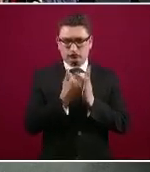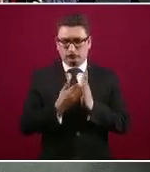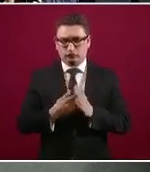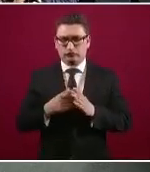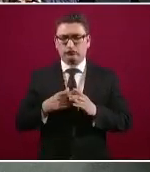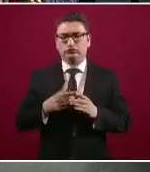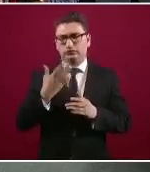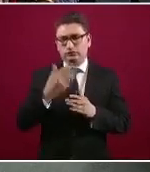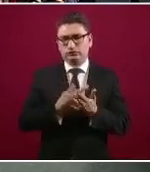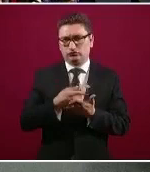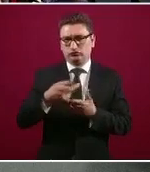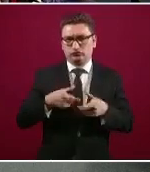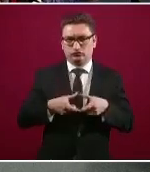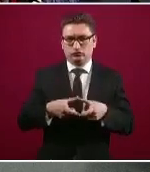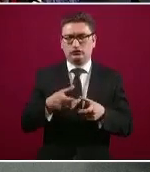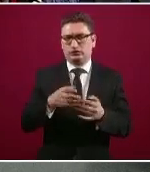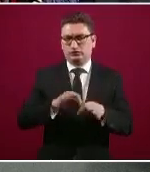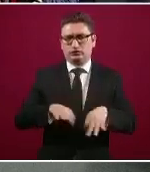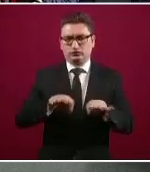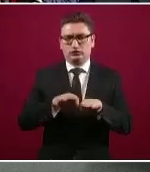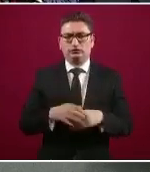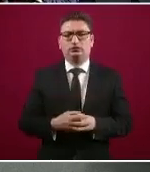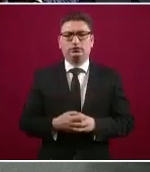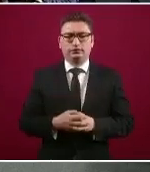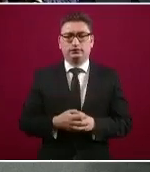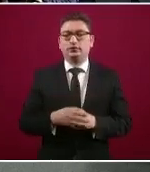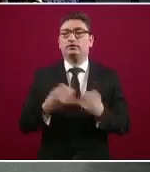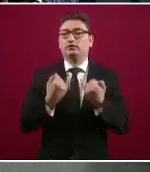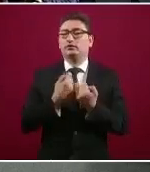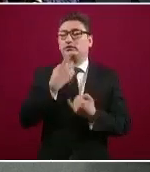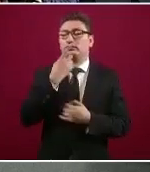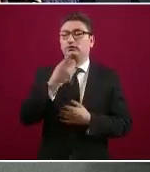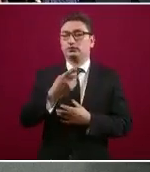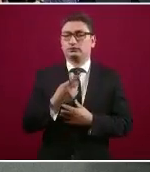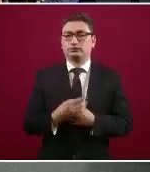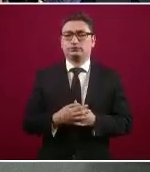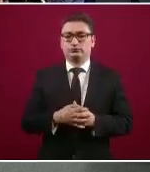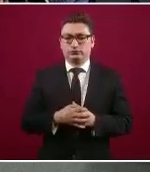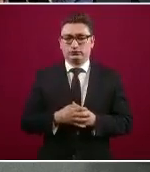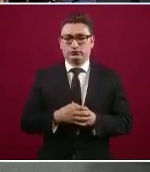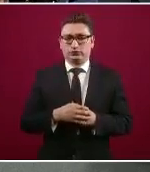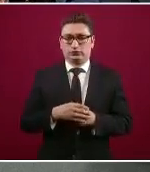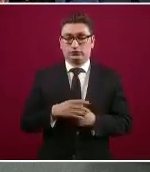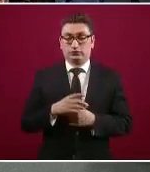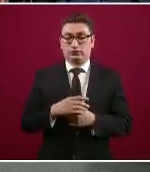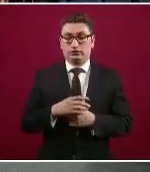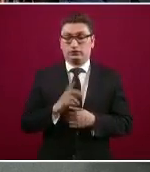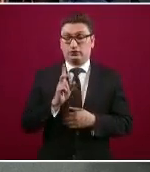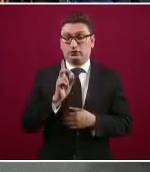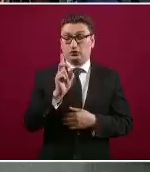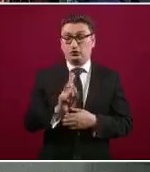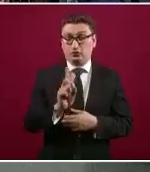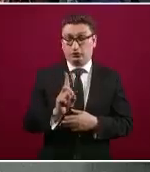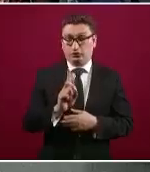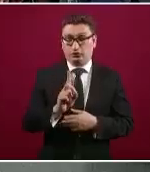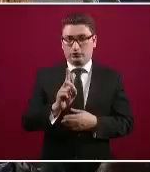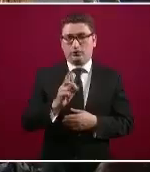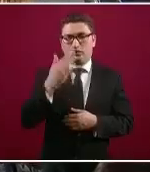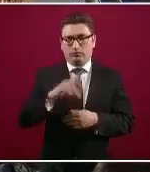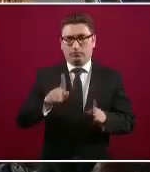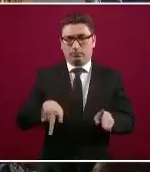que es importantísimo, y decir que el domingo es la